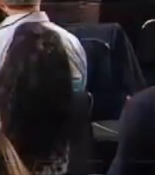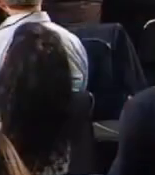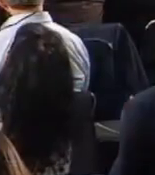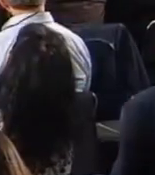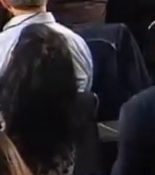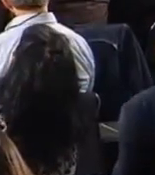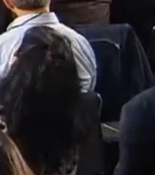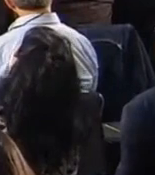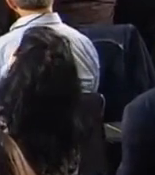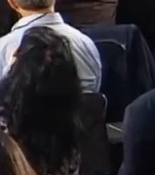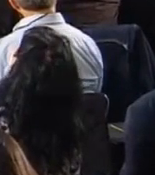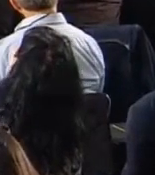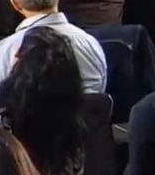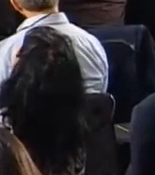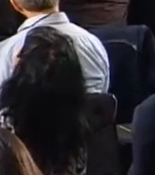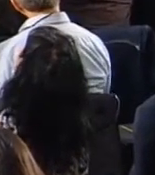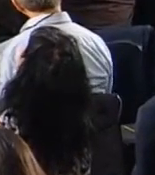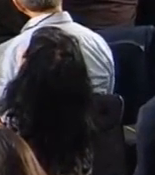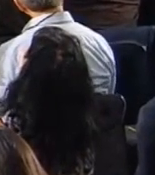They never want to let him go.